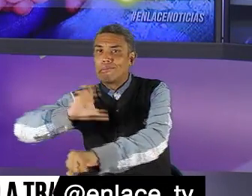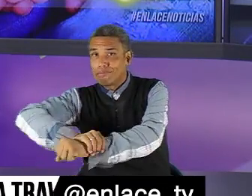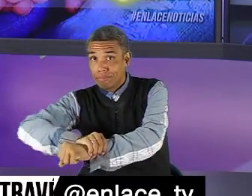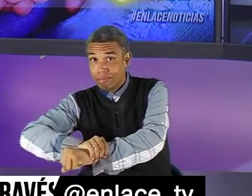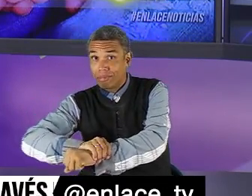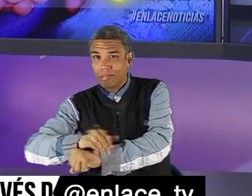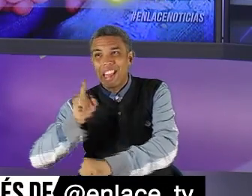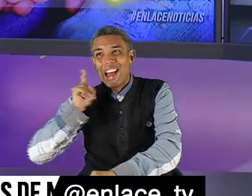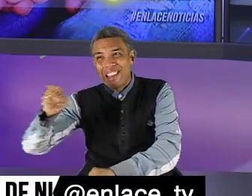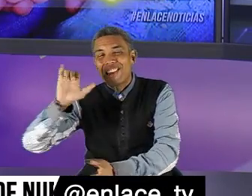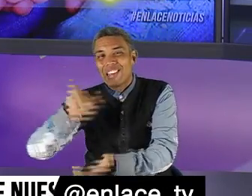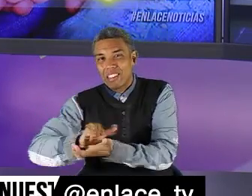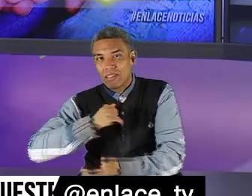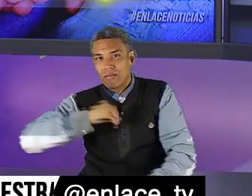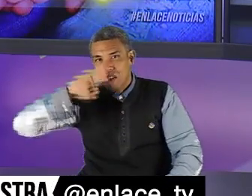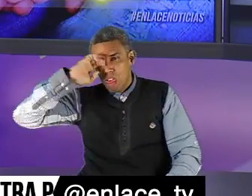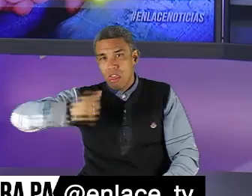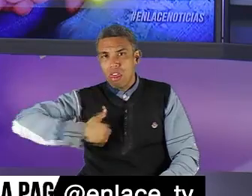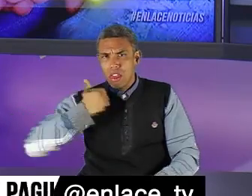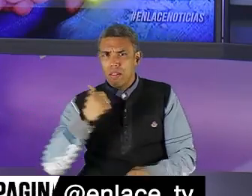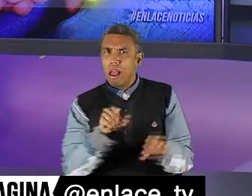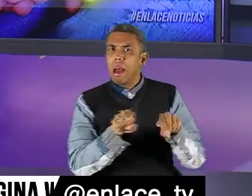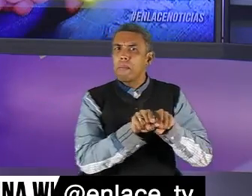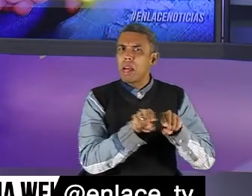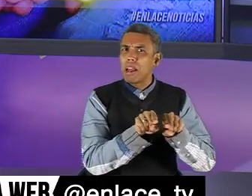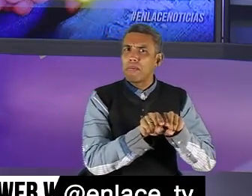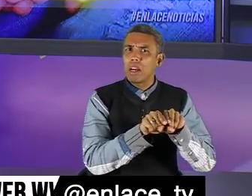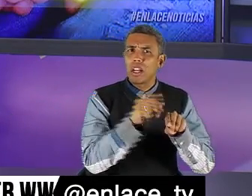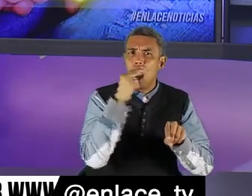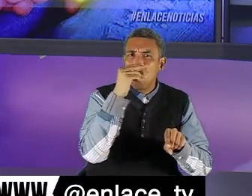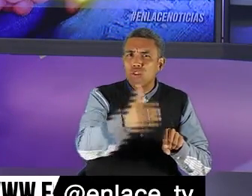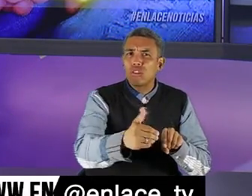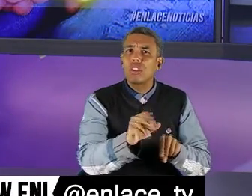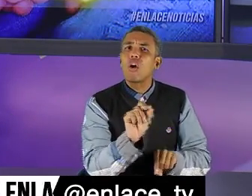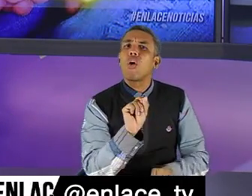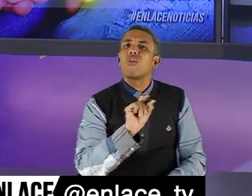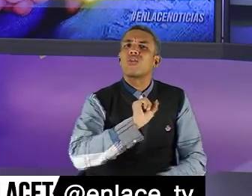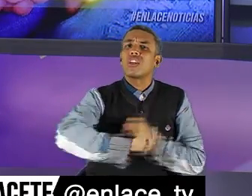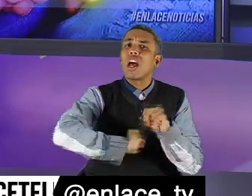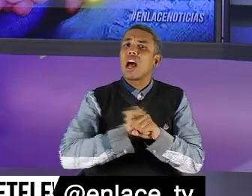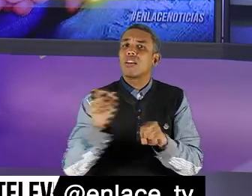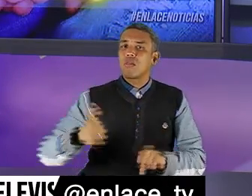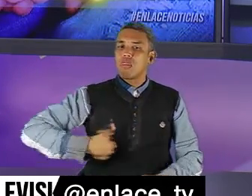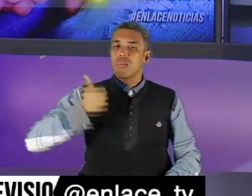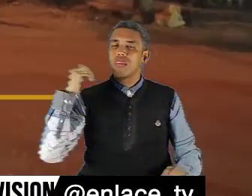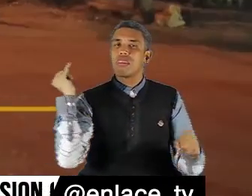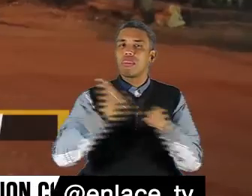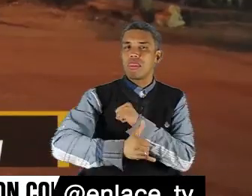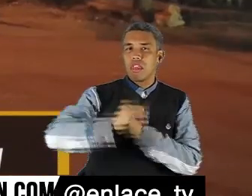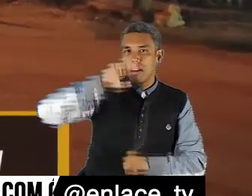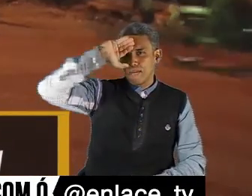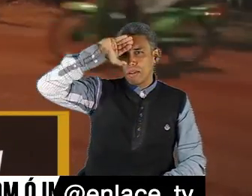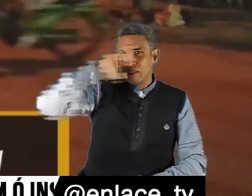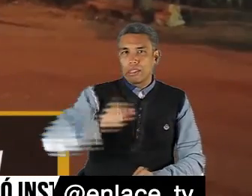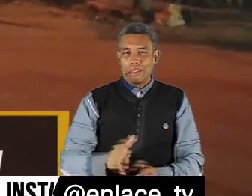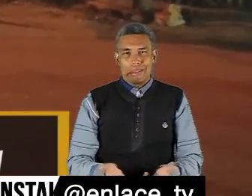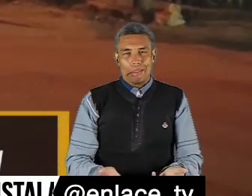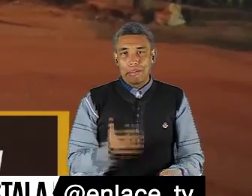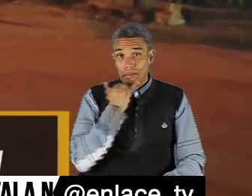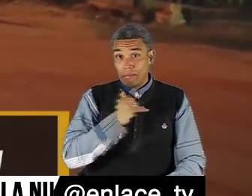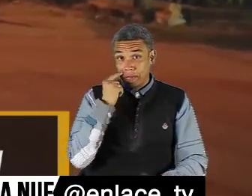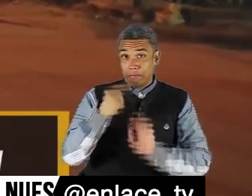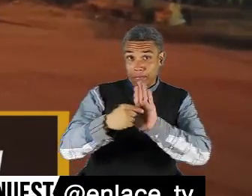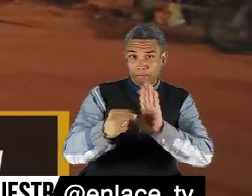había accedido carnalmente a su propia hermana, una niña de tan solo 11 años de edad. Hasta el barrio 9 de agosto acudió